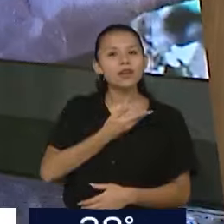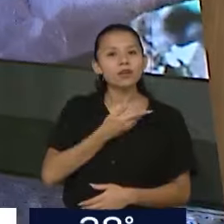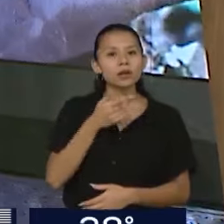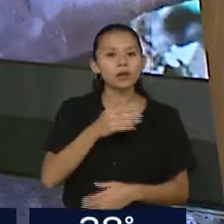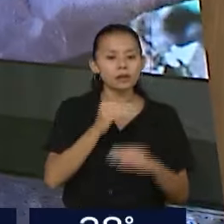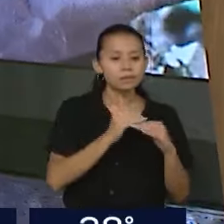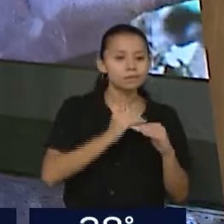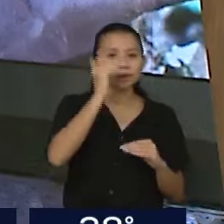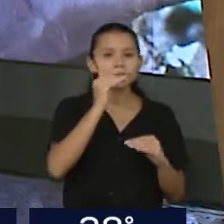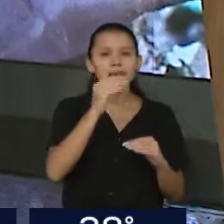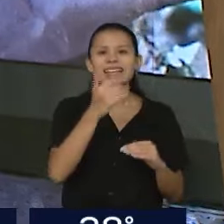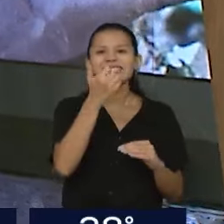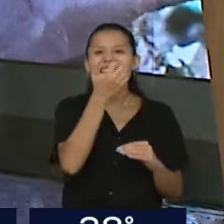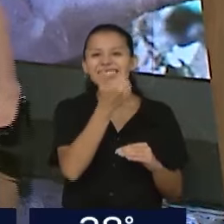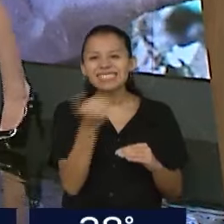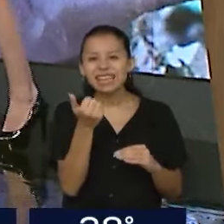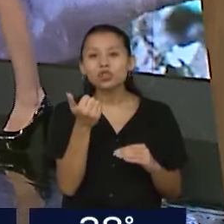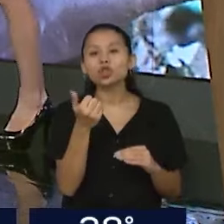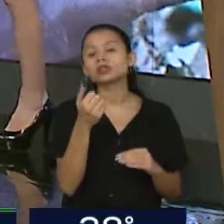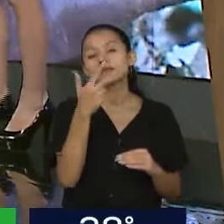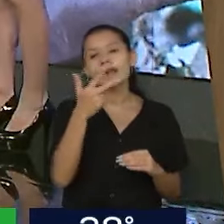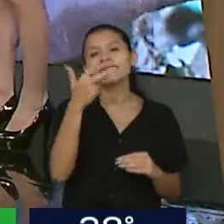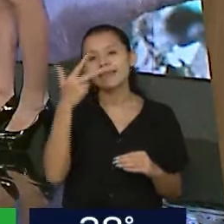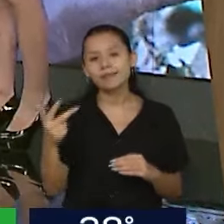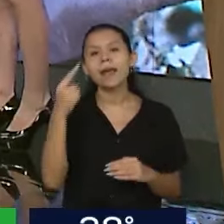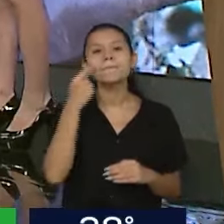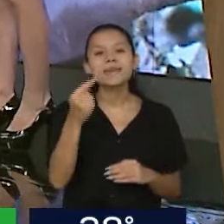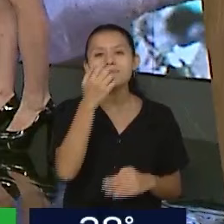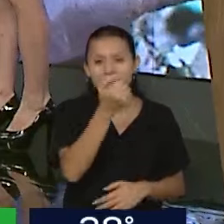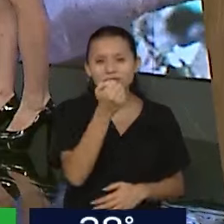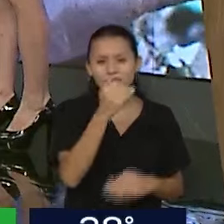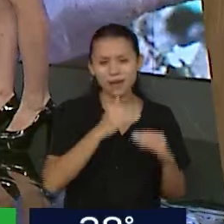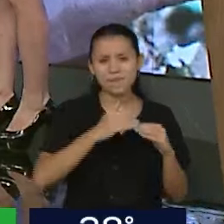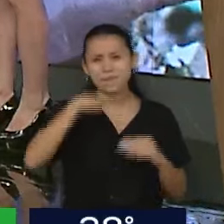los 633 mil pesos.